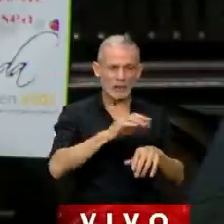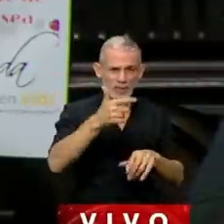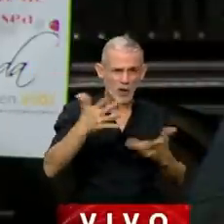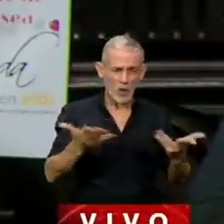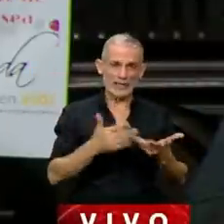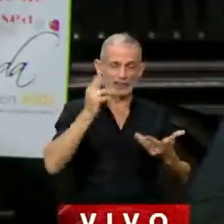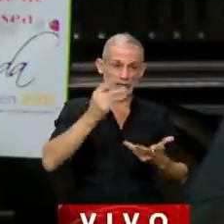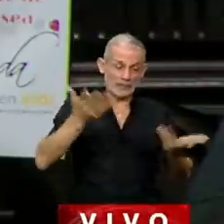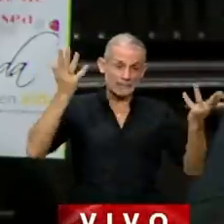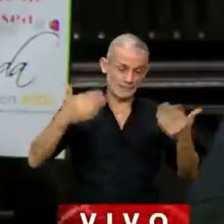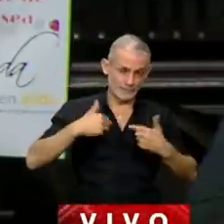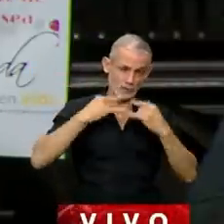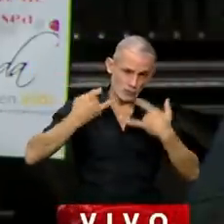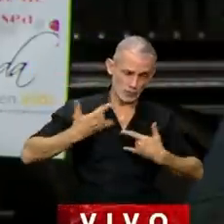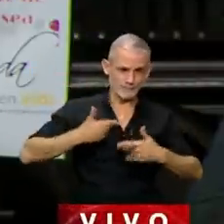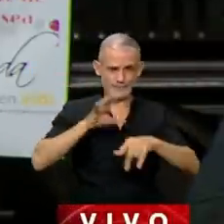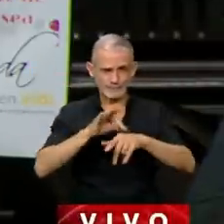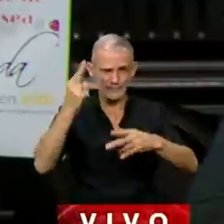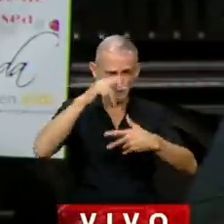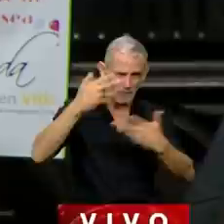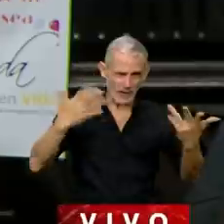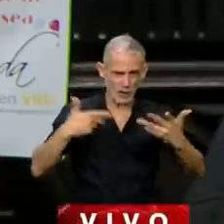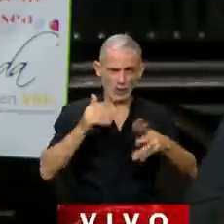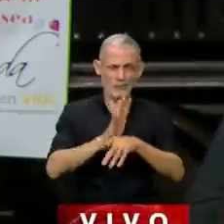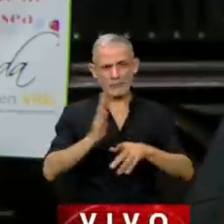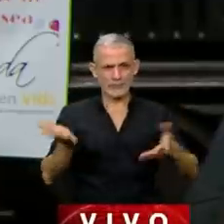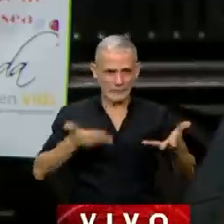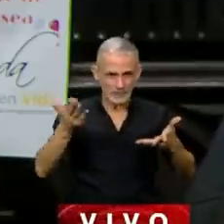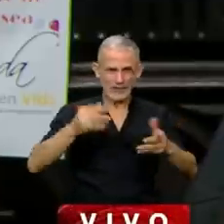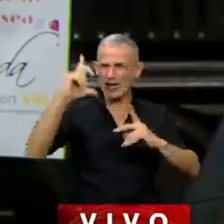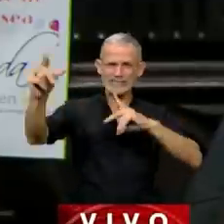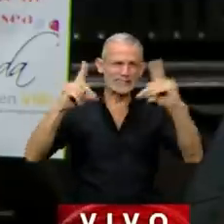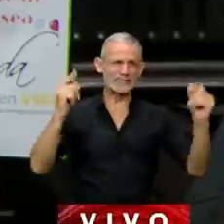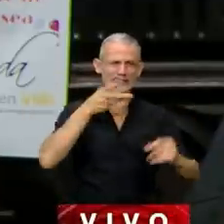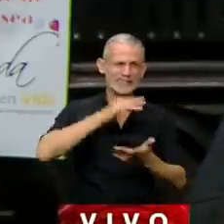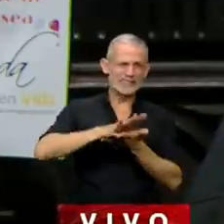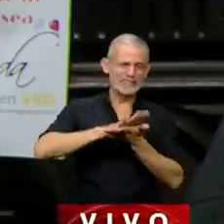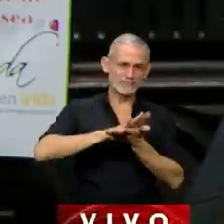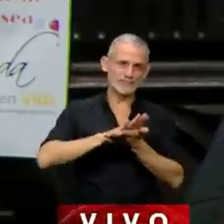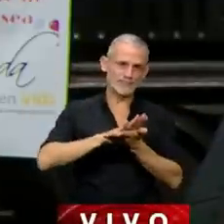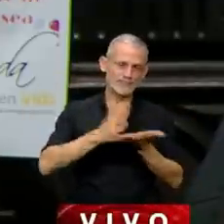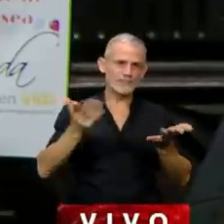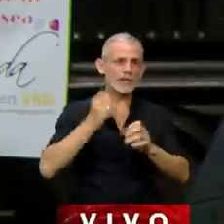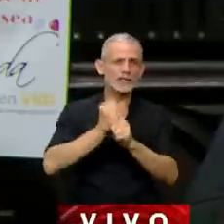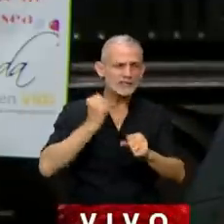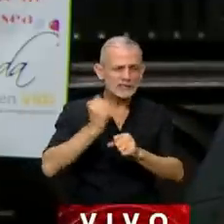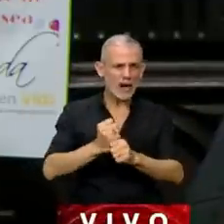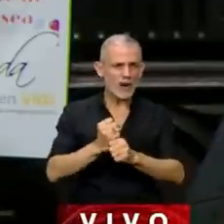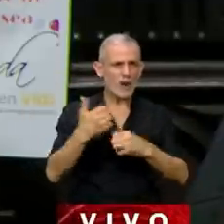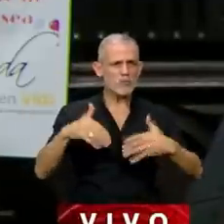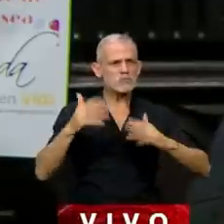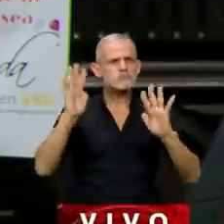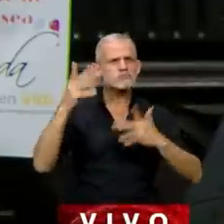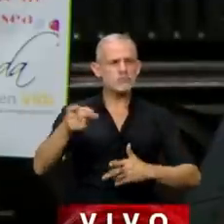llegan profesionales médicos, aquellas zonas inhóspitas de la Argentina. El laburo también resaltar